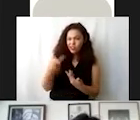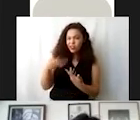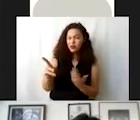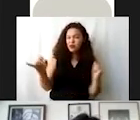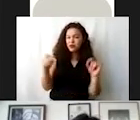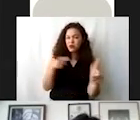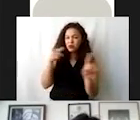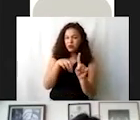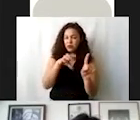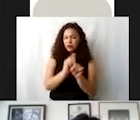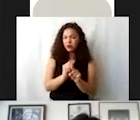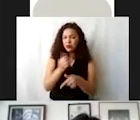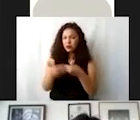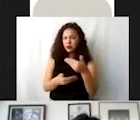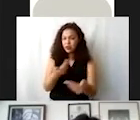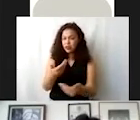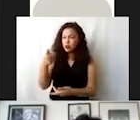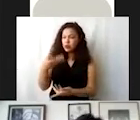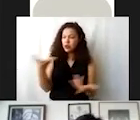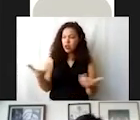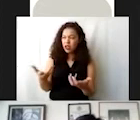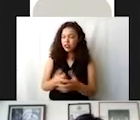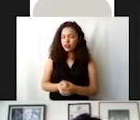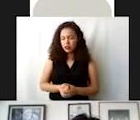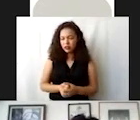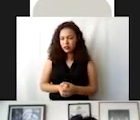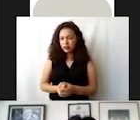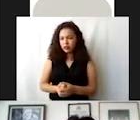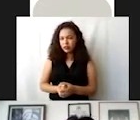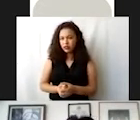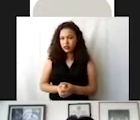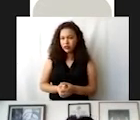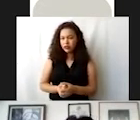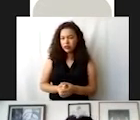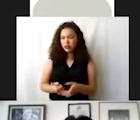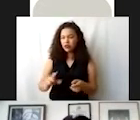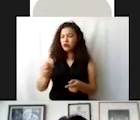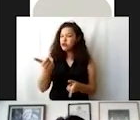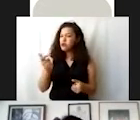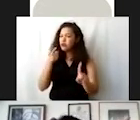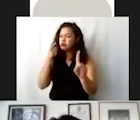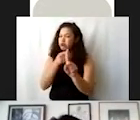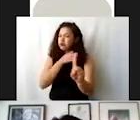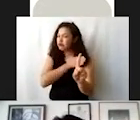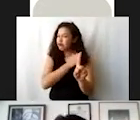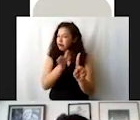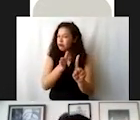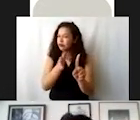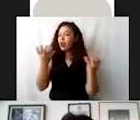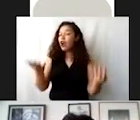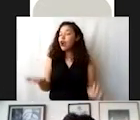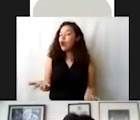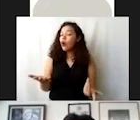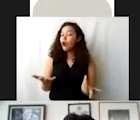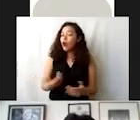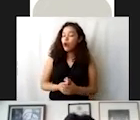tu objeto social. Llega y verifica que estás haciendo otra cosa. O por un intercambio